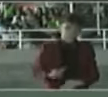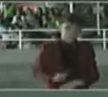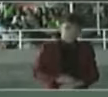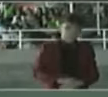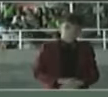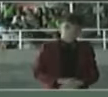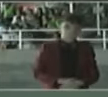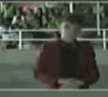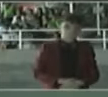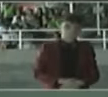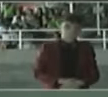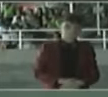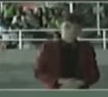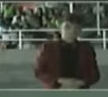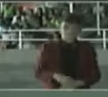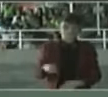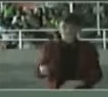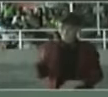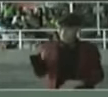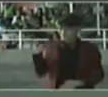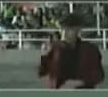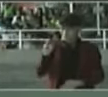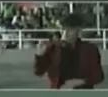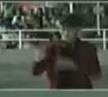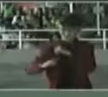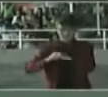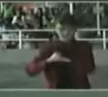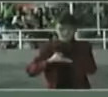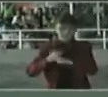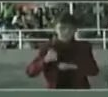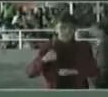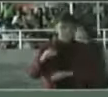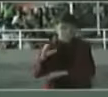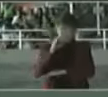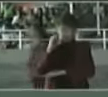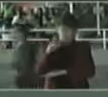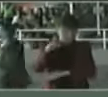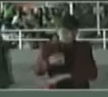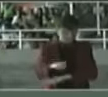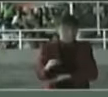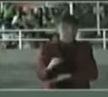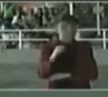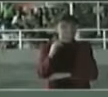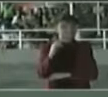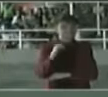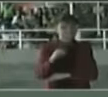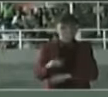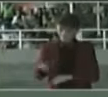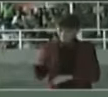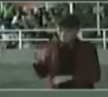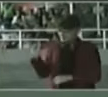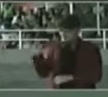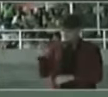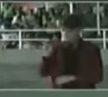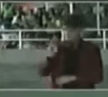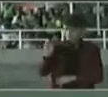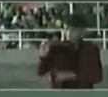país durante estos 80 años. En este país hemos visto durante estos 80